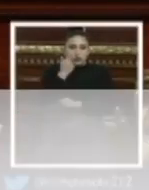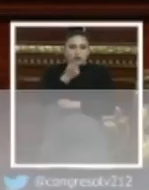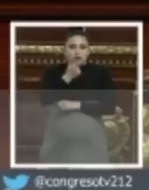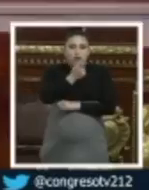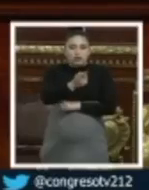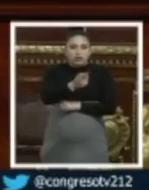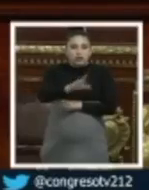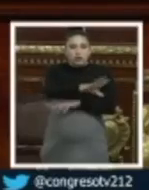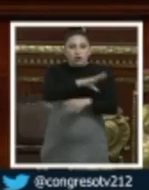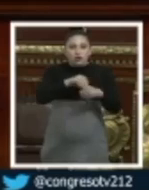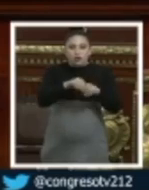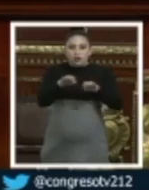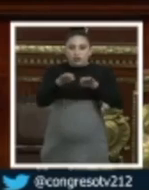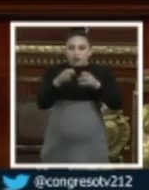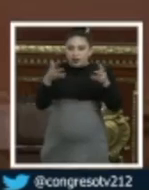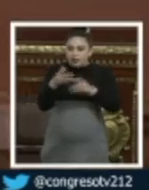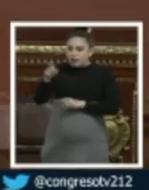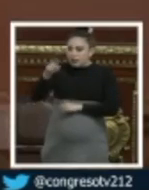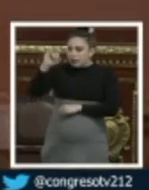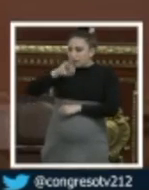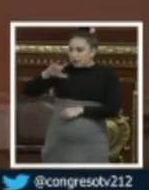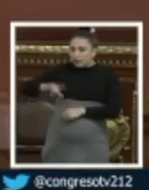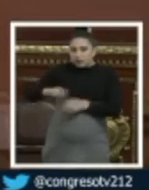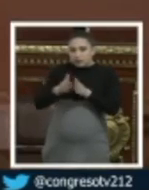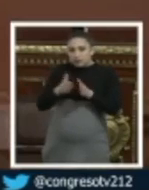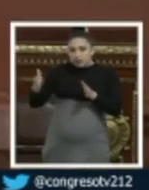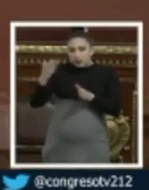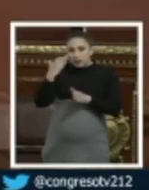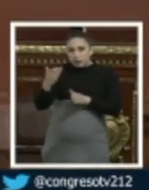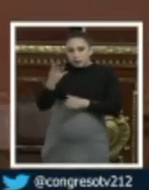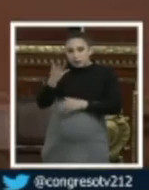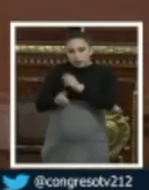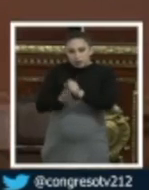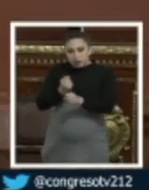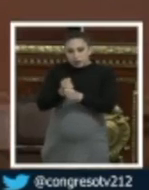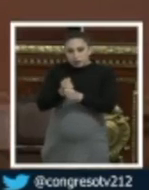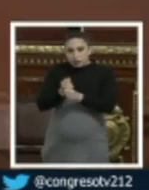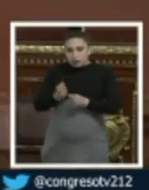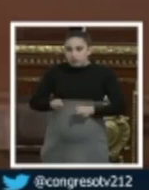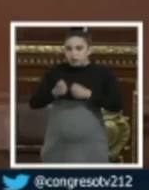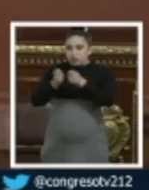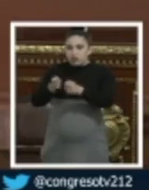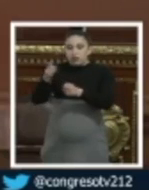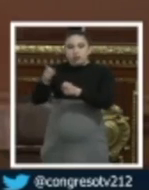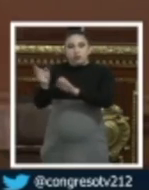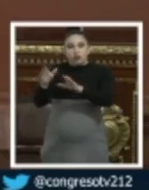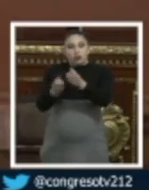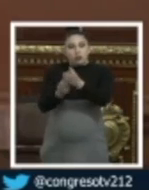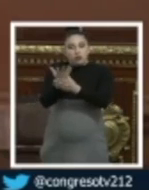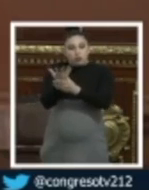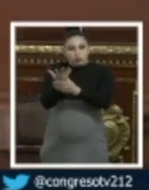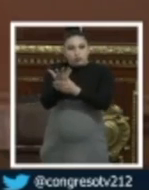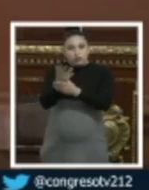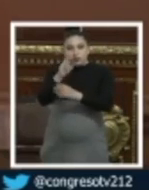el trabajo que ha hecho la jefa de gobierno durante estos 4 años con su desempeño y podría